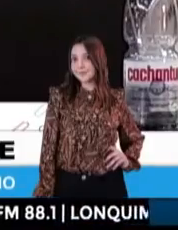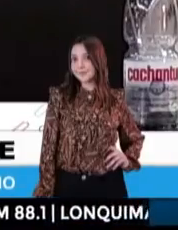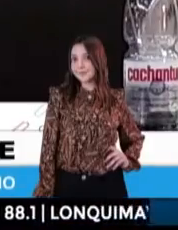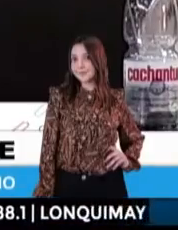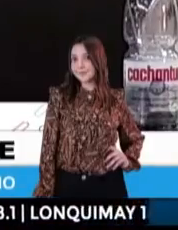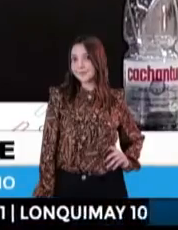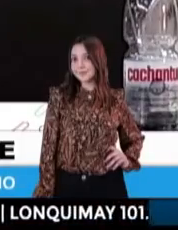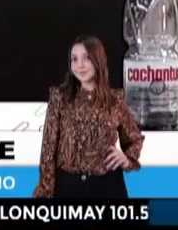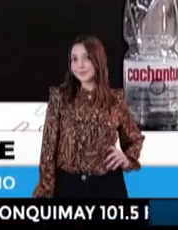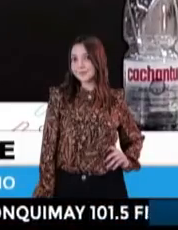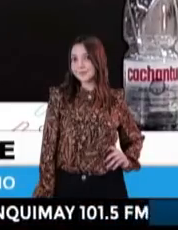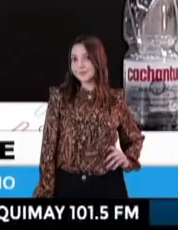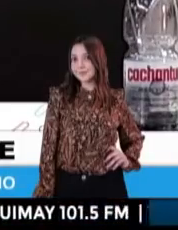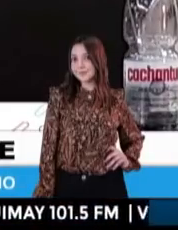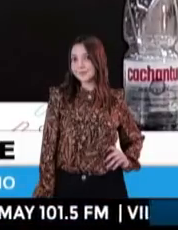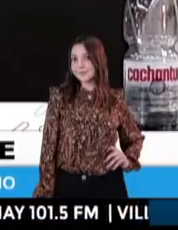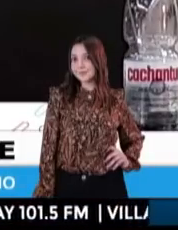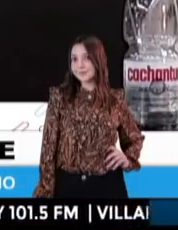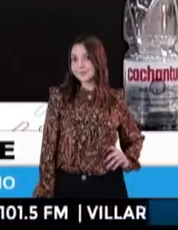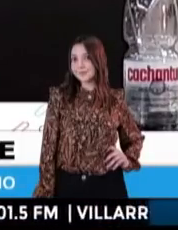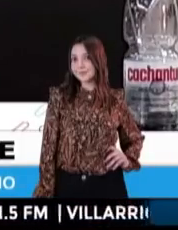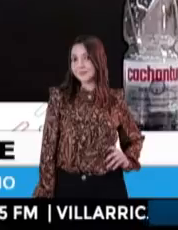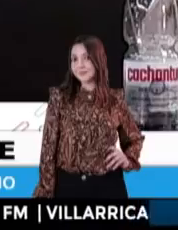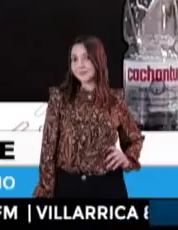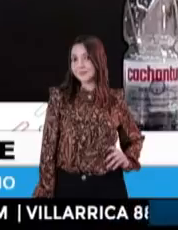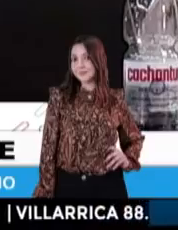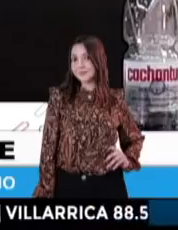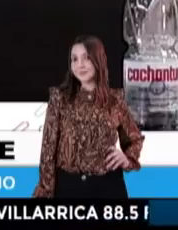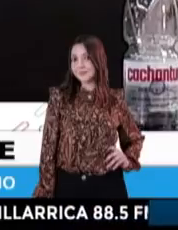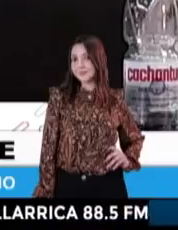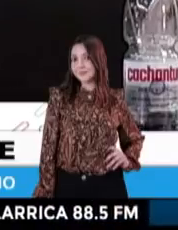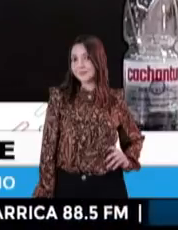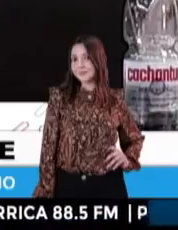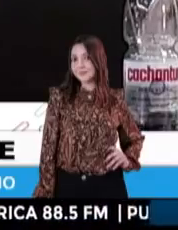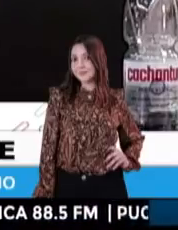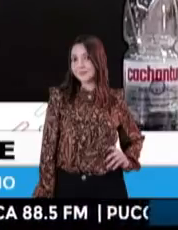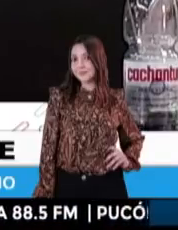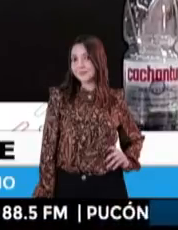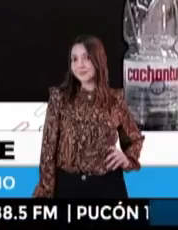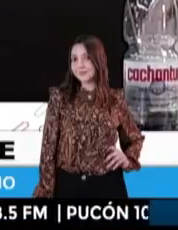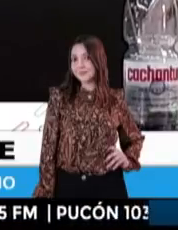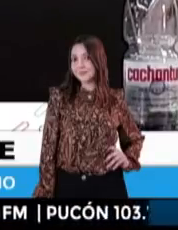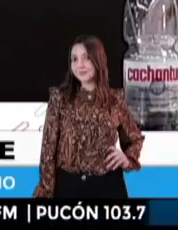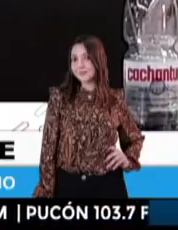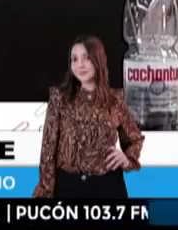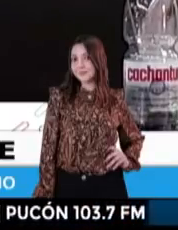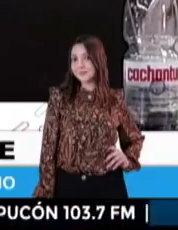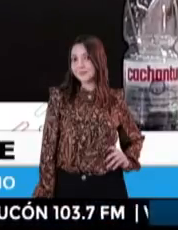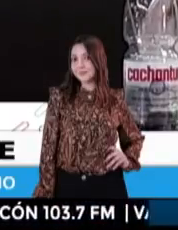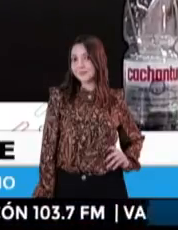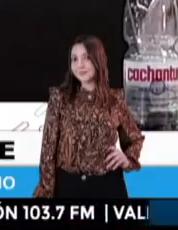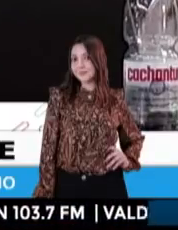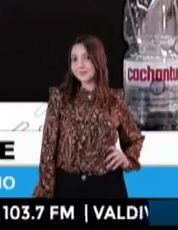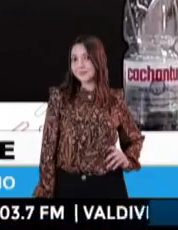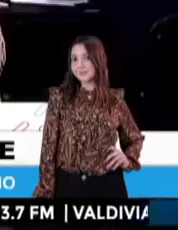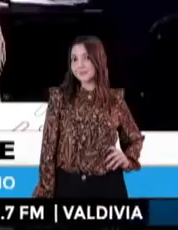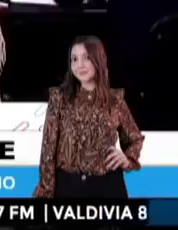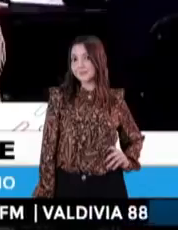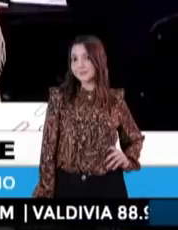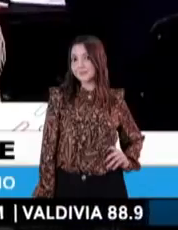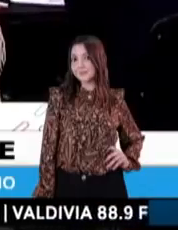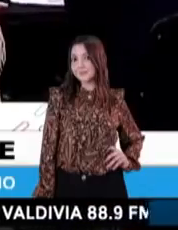en el Congreso, así como están las cosas, este sería para algunas materias por mayoría de los presentes o